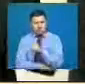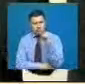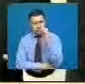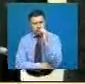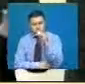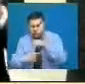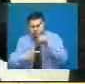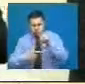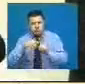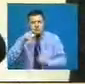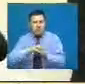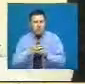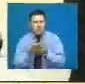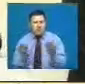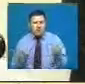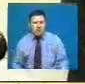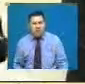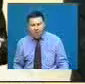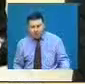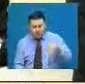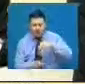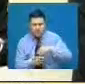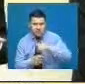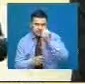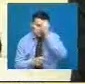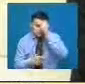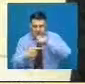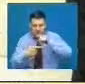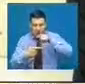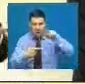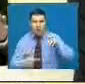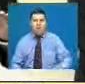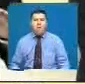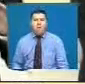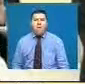de las economías emergentes y particularmente dentro de esas tres economías emergentes,